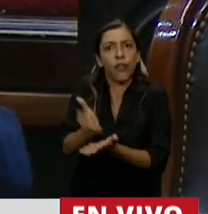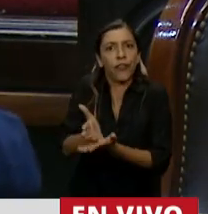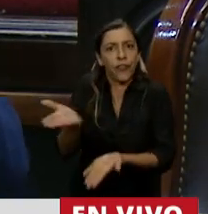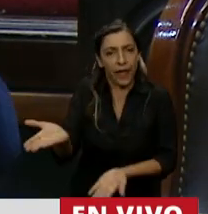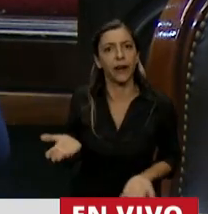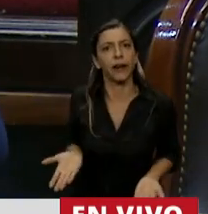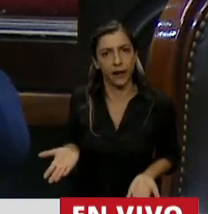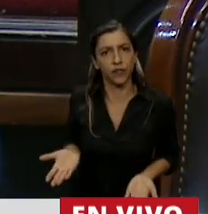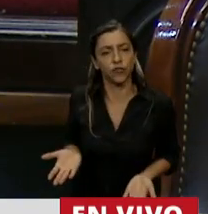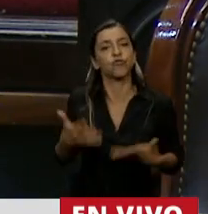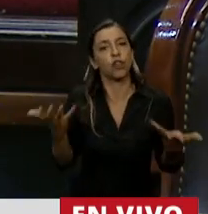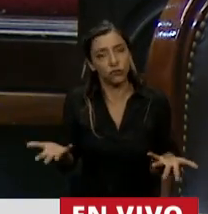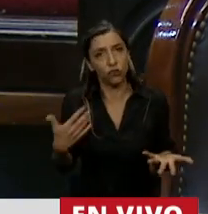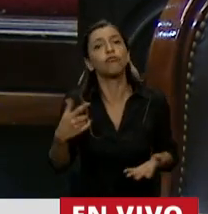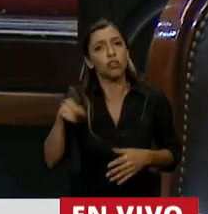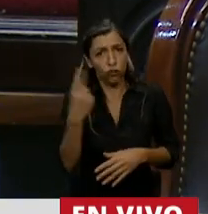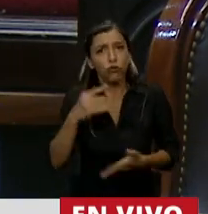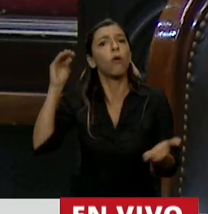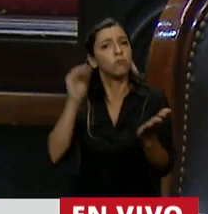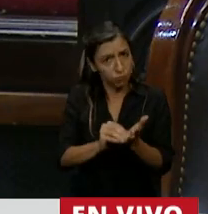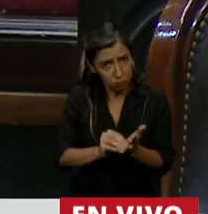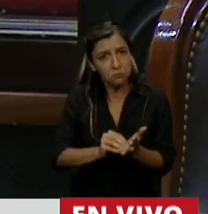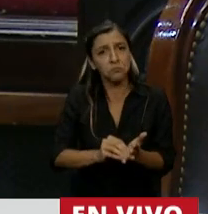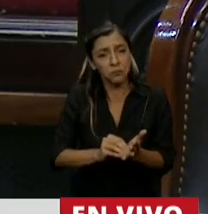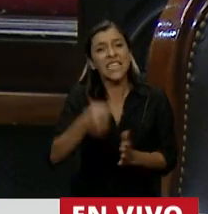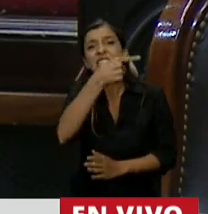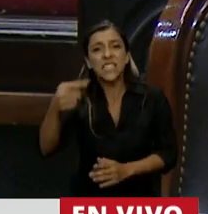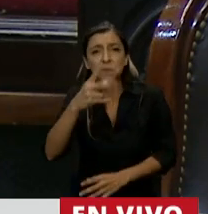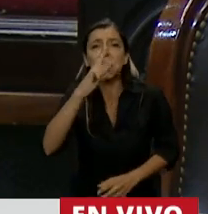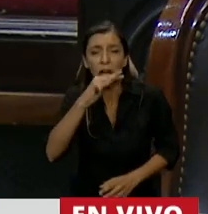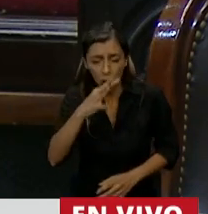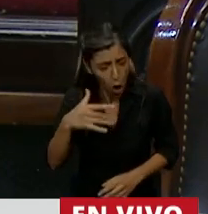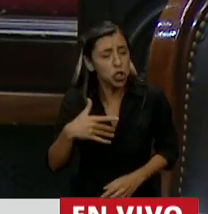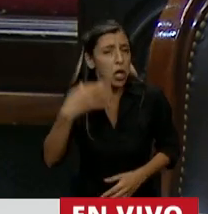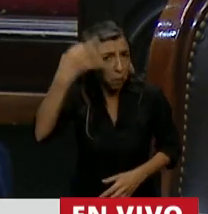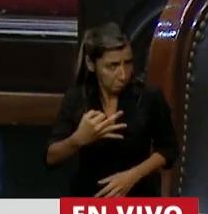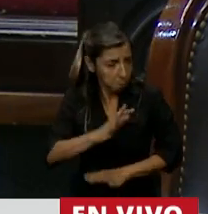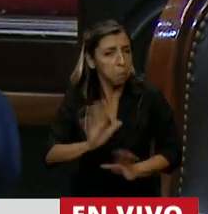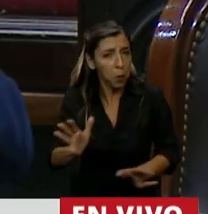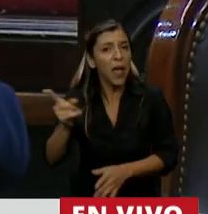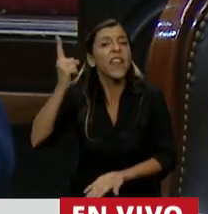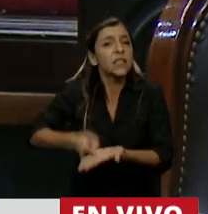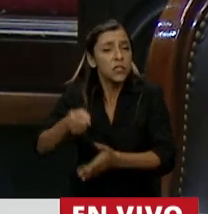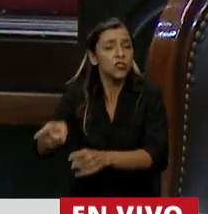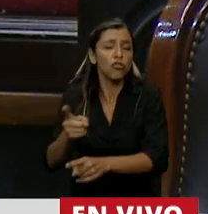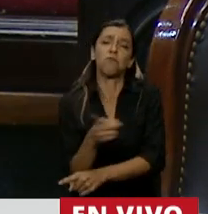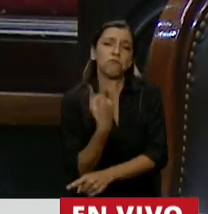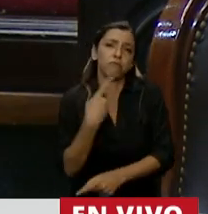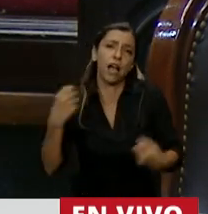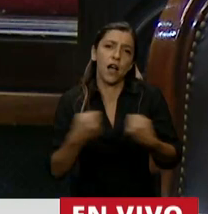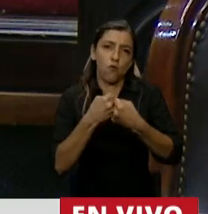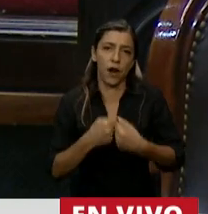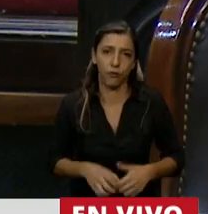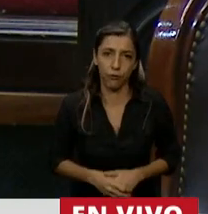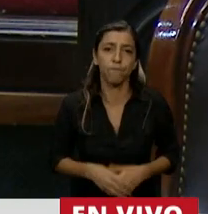como bien está marcado hasta esa semana 14, nosotros estamos absolutamente de acuerdo en que seguramente esta ley